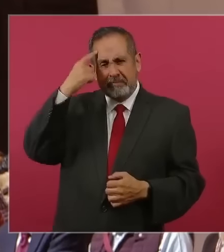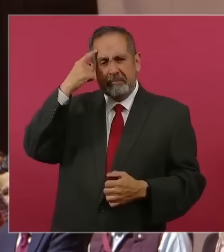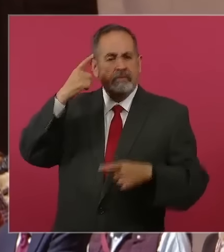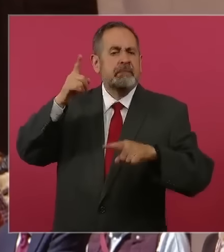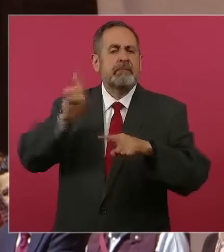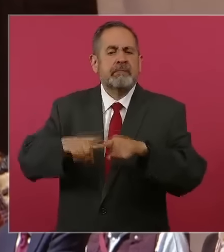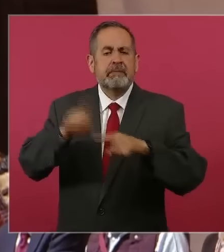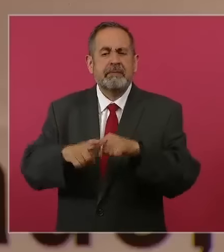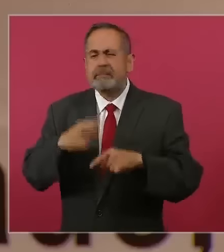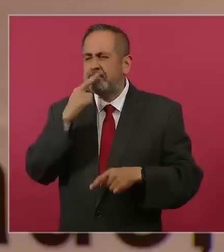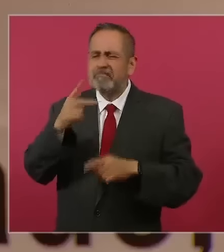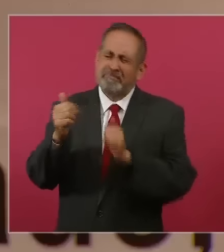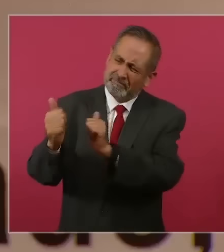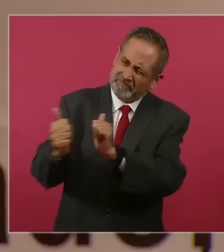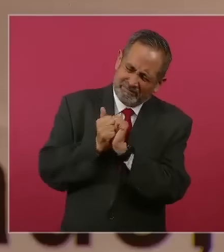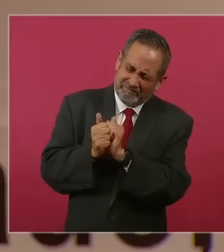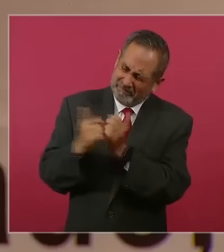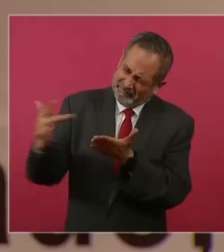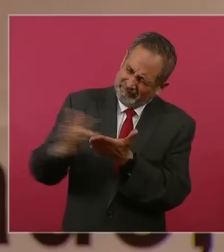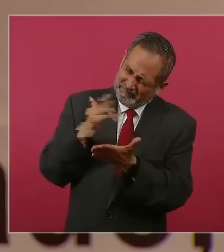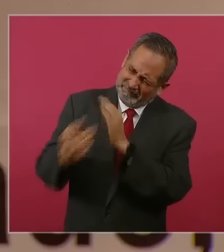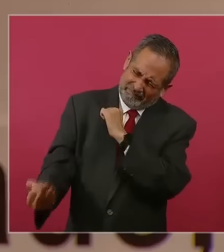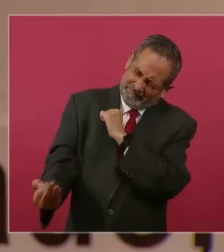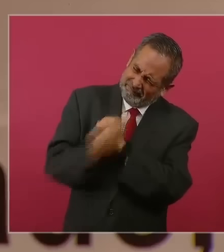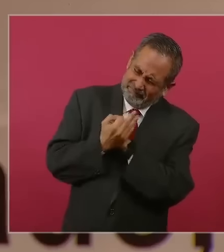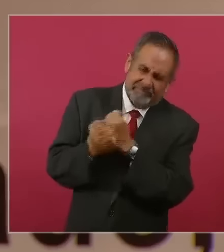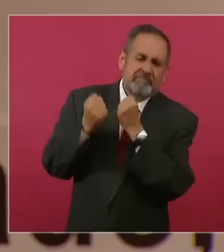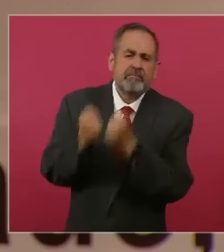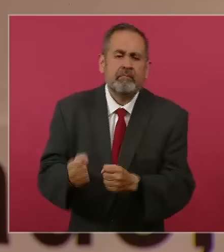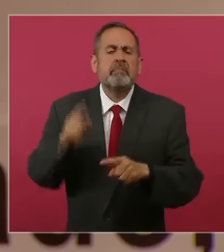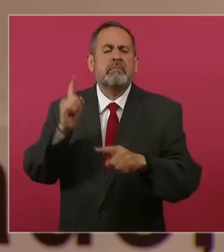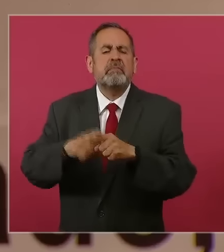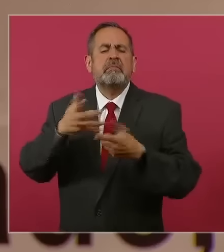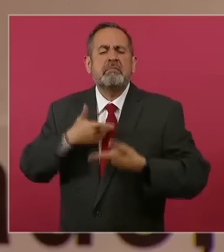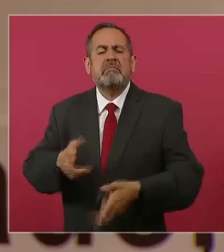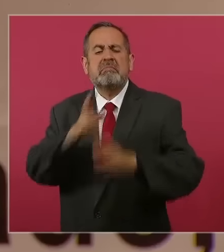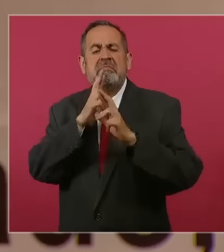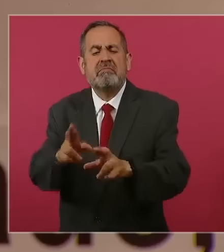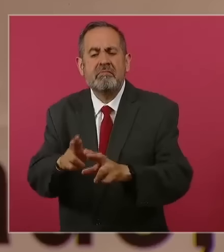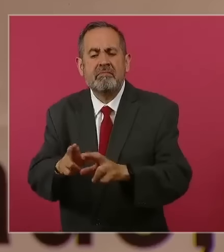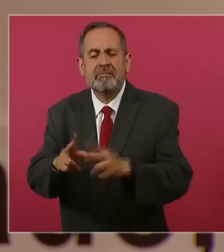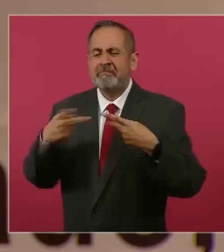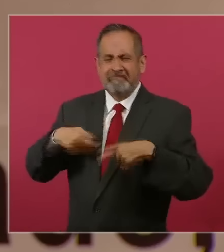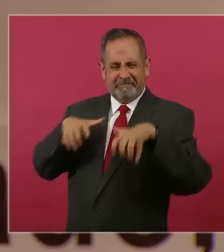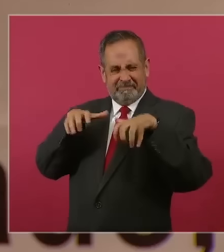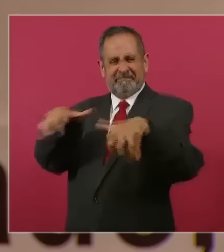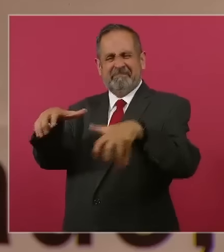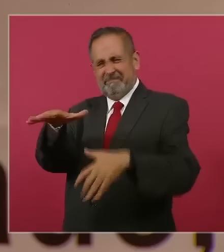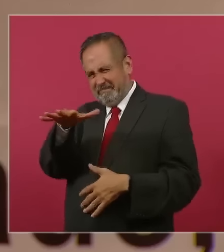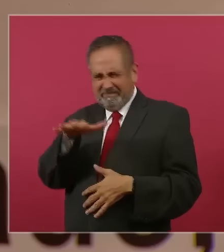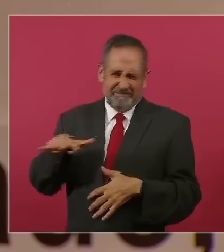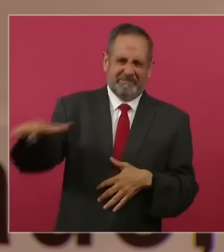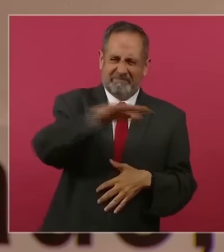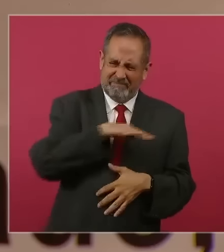es nuestro mejor aliado, ¿qué contestamos? ¡El pueblo!